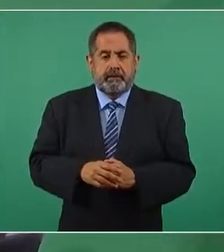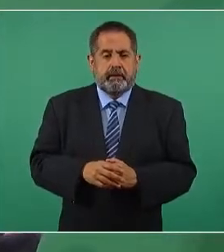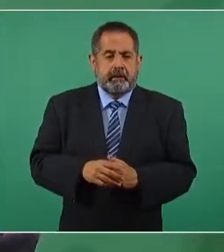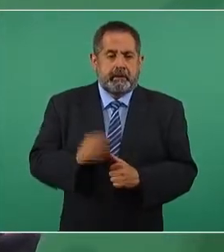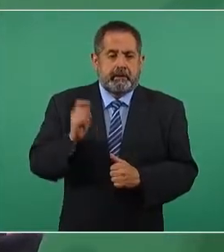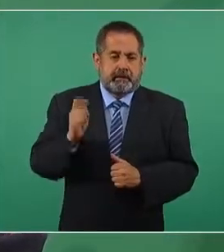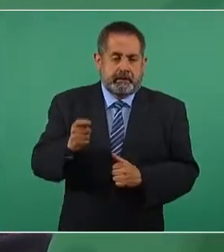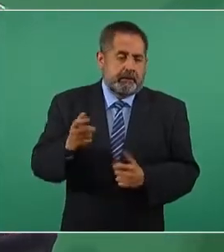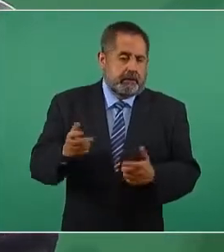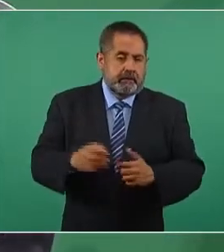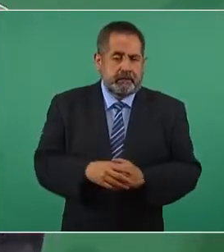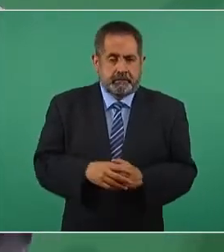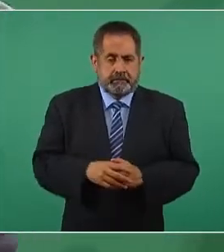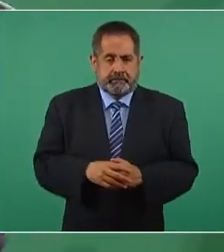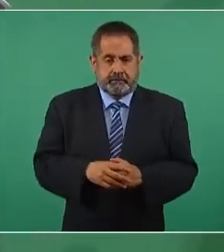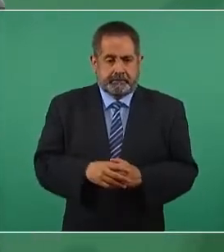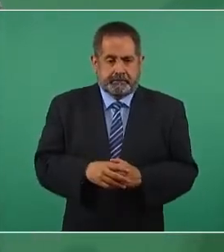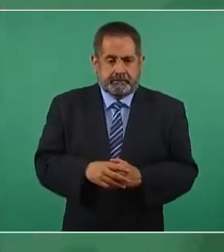han